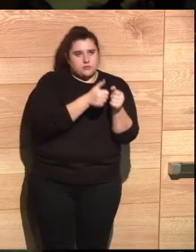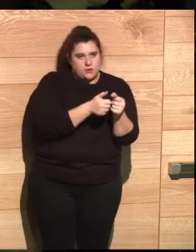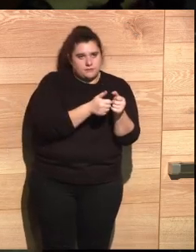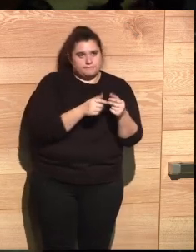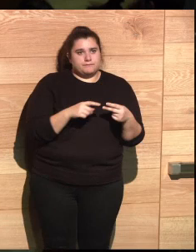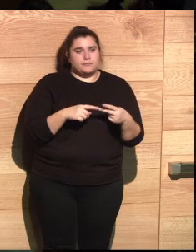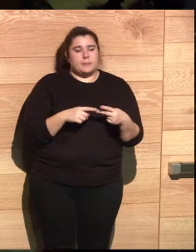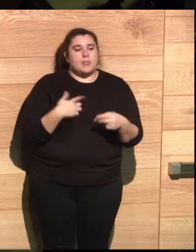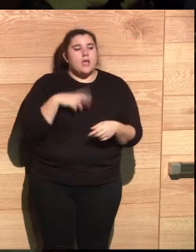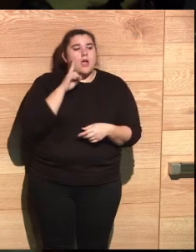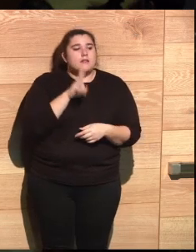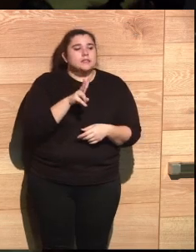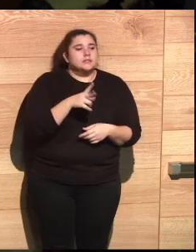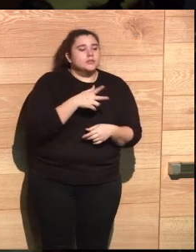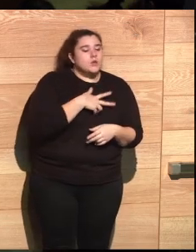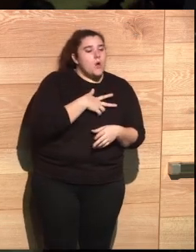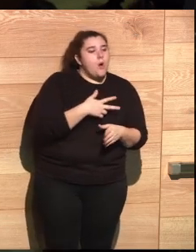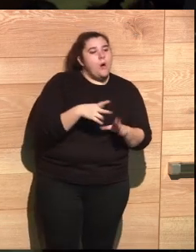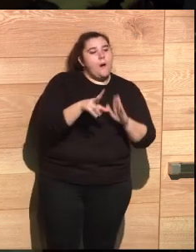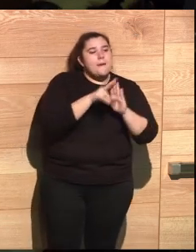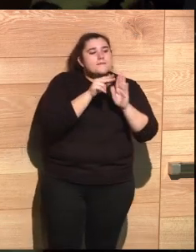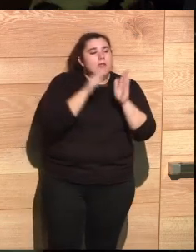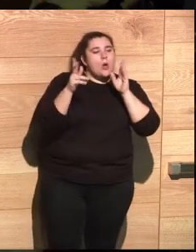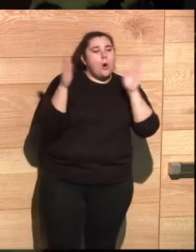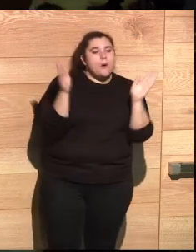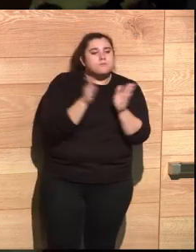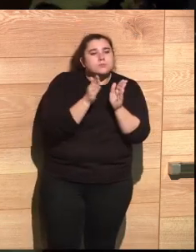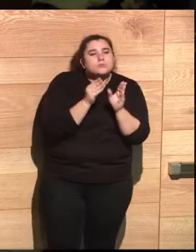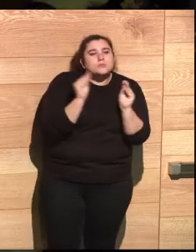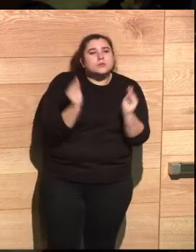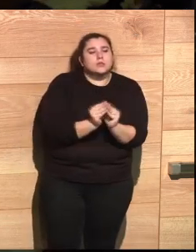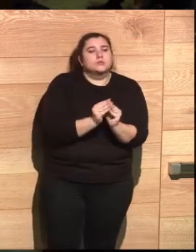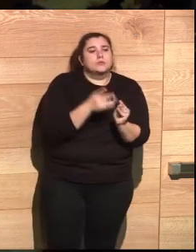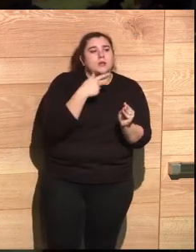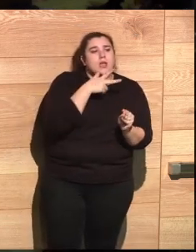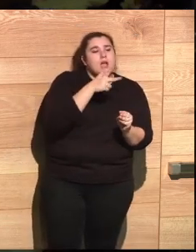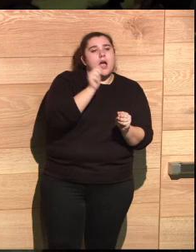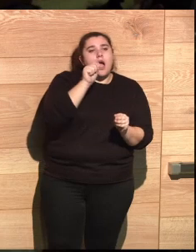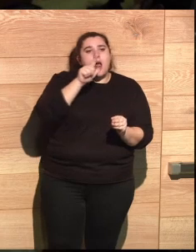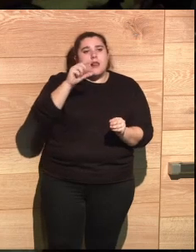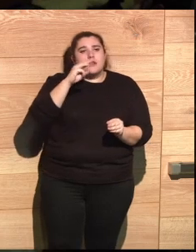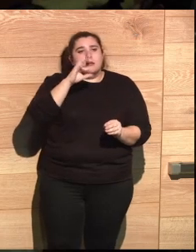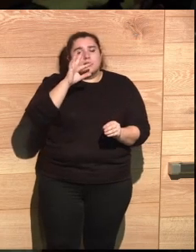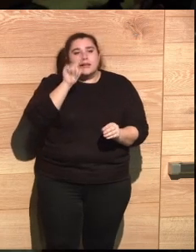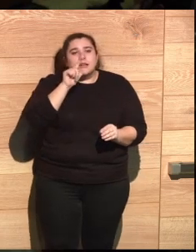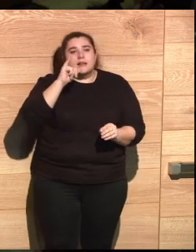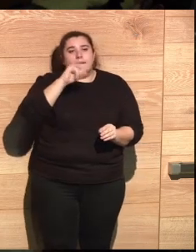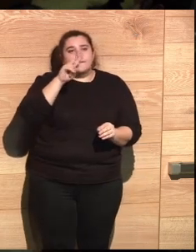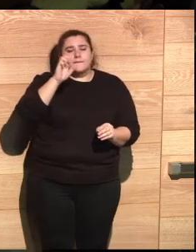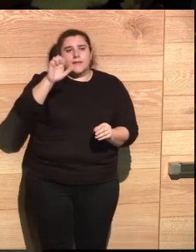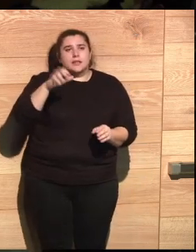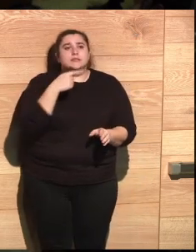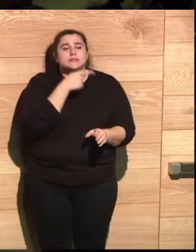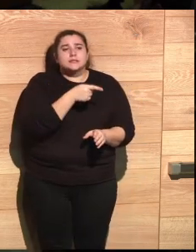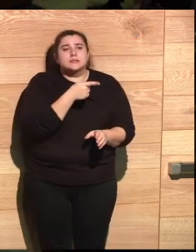ejemplo, he visto el tráiler de Half-Life Alyx, un juego de realidad virtual que han sacado de Valve, de los de Steam.